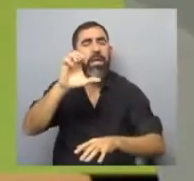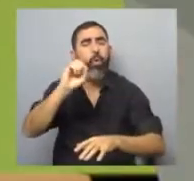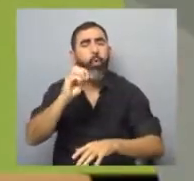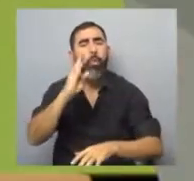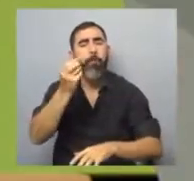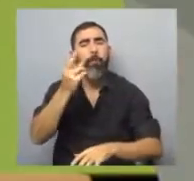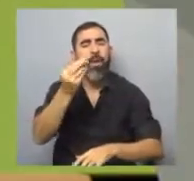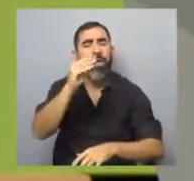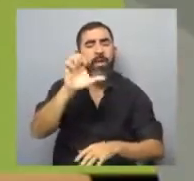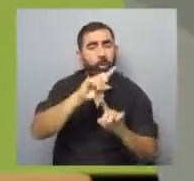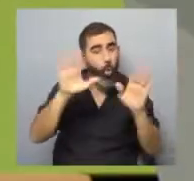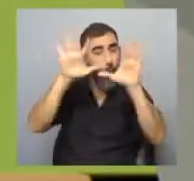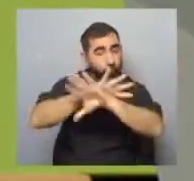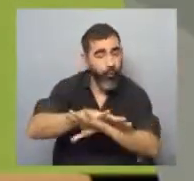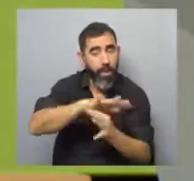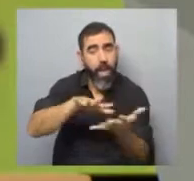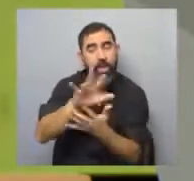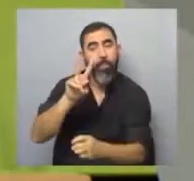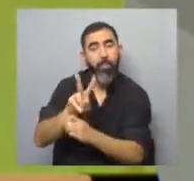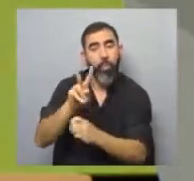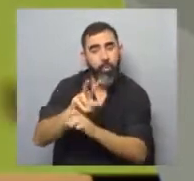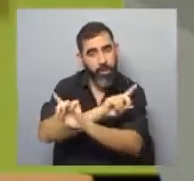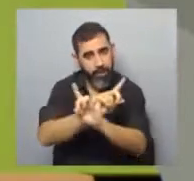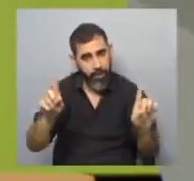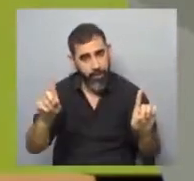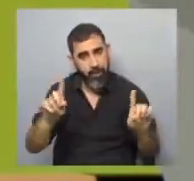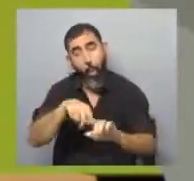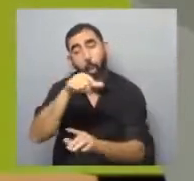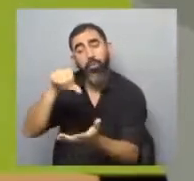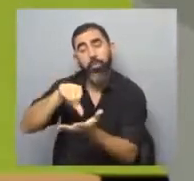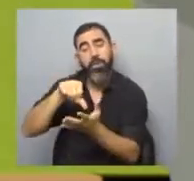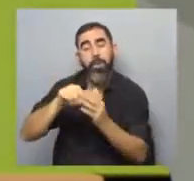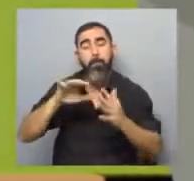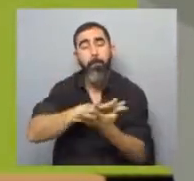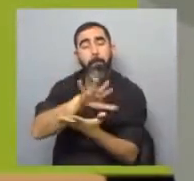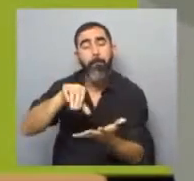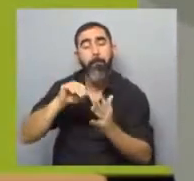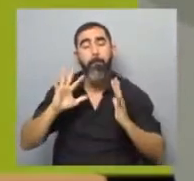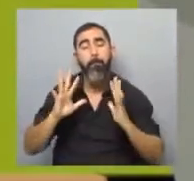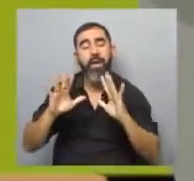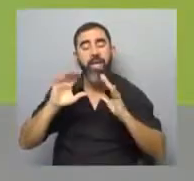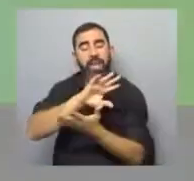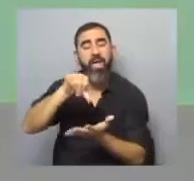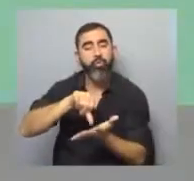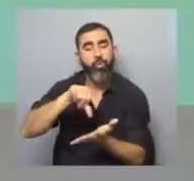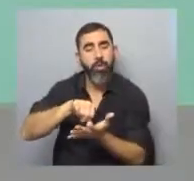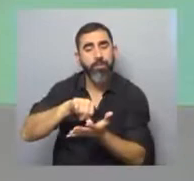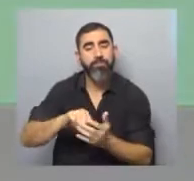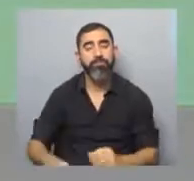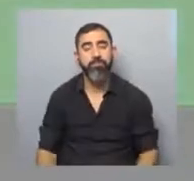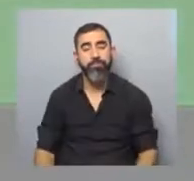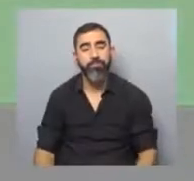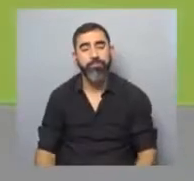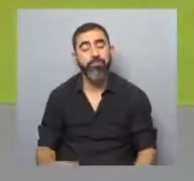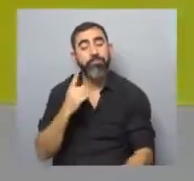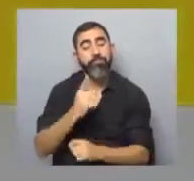y para que no lo confundan ni con un área protegida, ni con lo que en otros países es un parque nacional? ¿Cuál es la idea? Bien, en primer lugar voy a